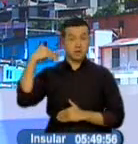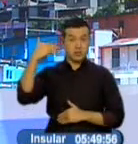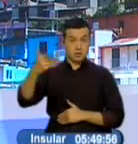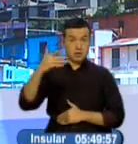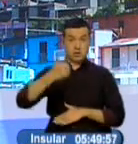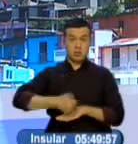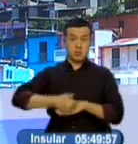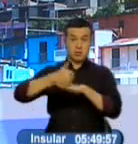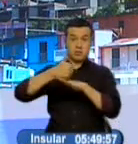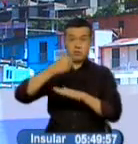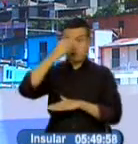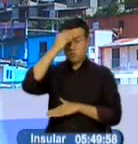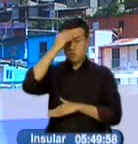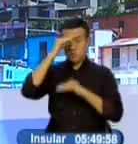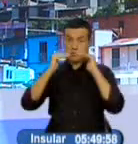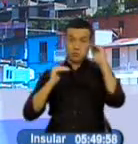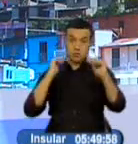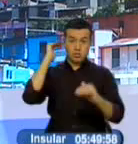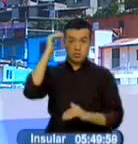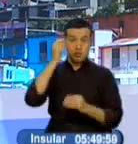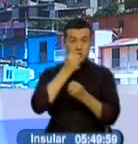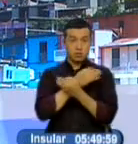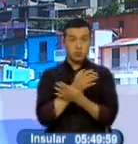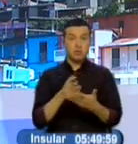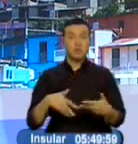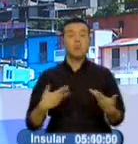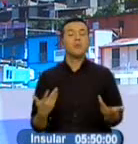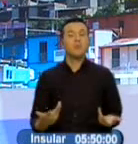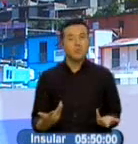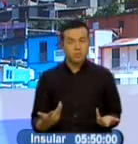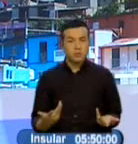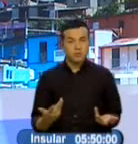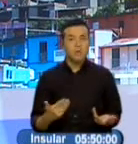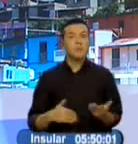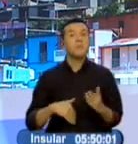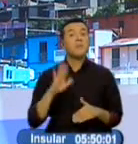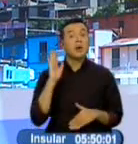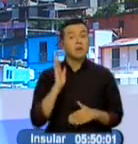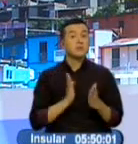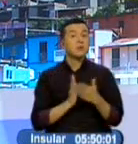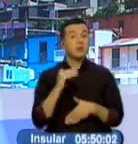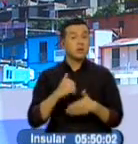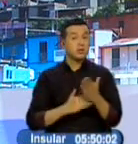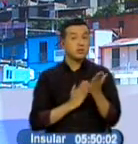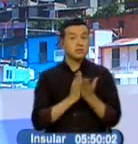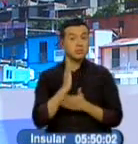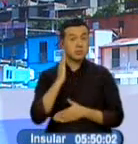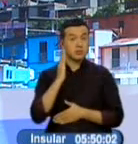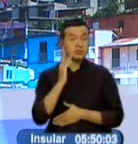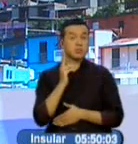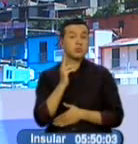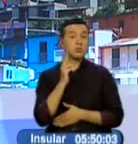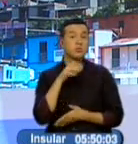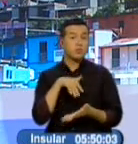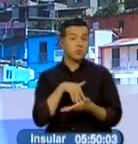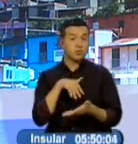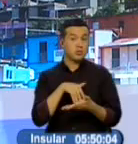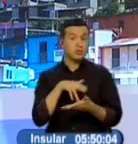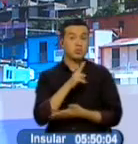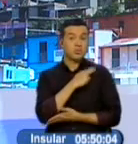las autoridades de educación superior anunciarán los mecanismos que aplicarán para incrementar el acceso de estudiantes a las universidades del país.